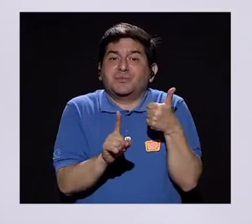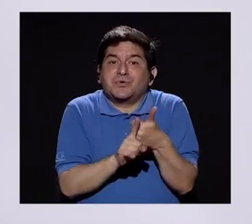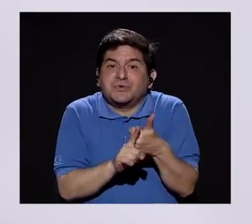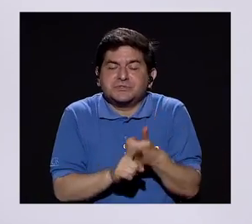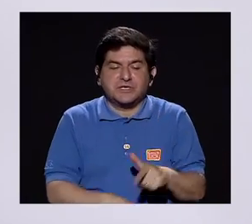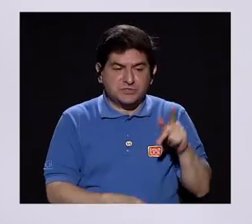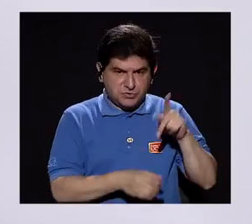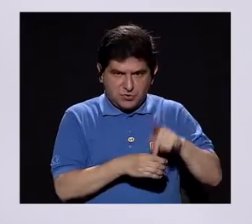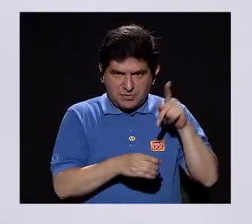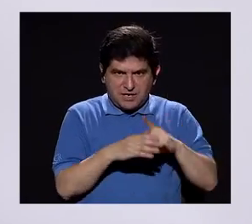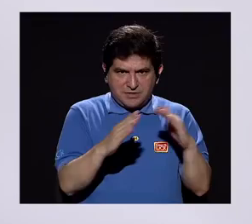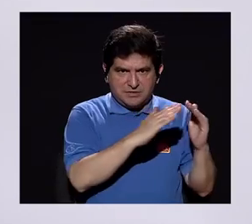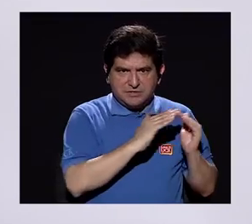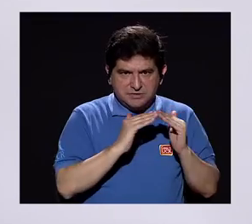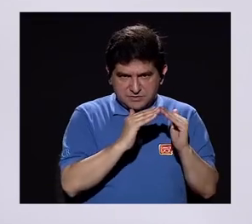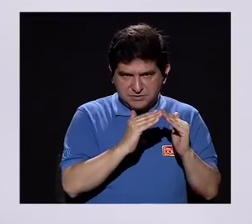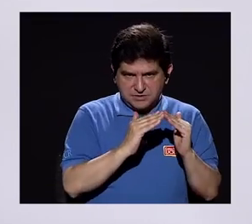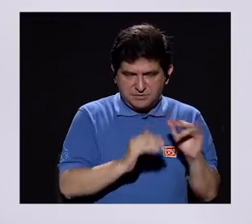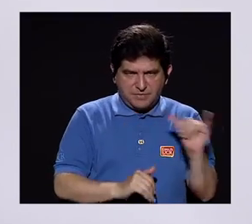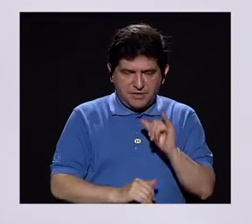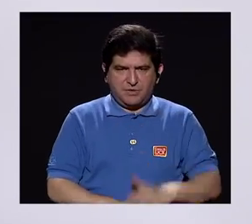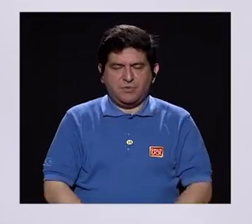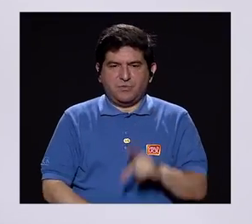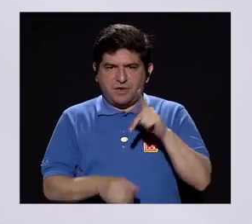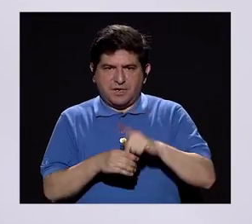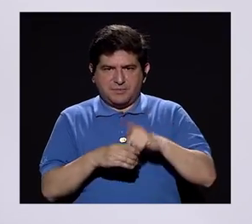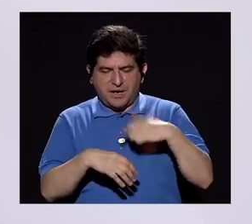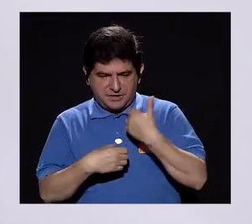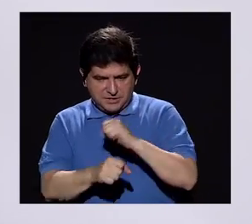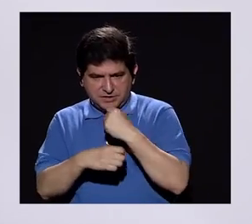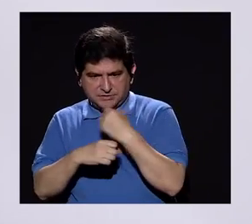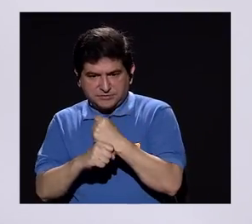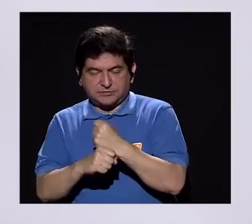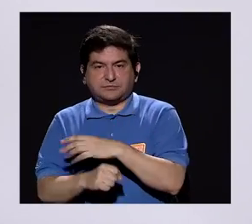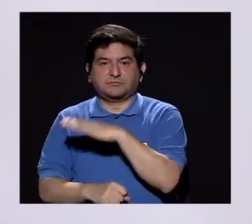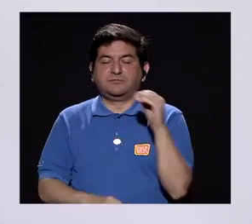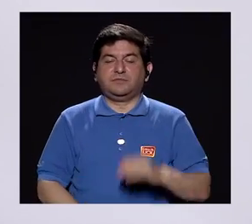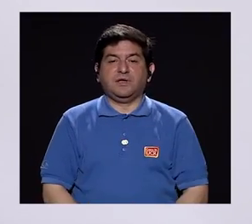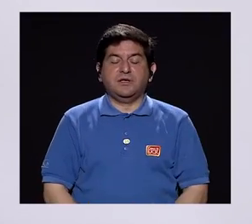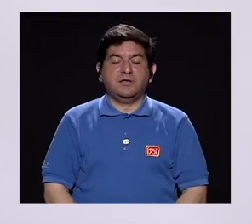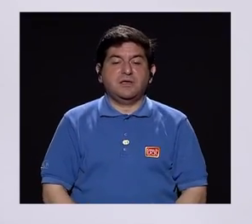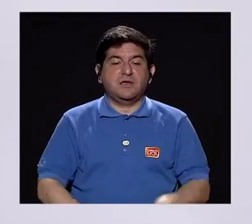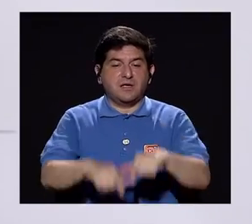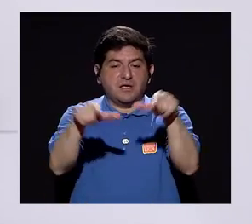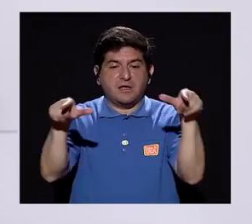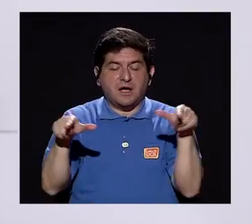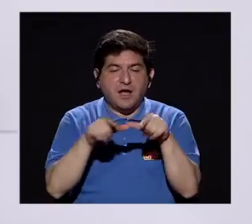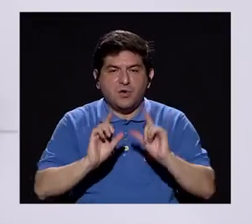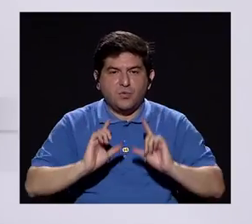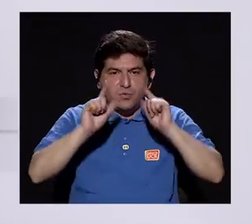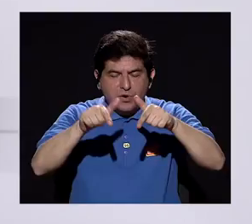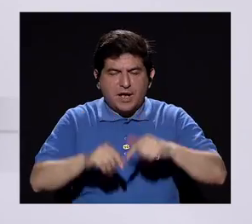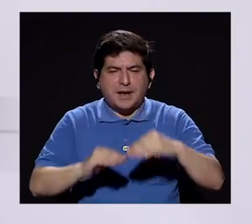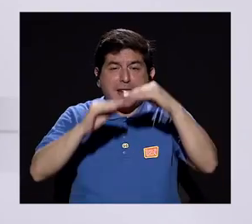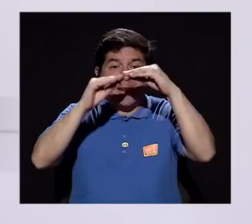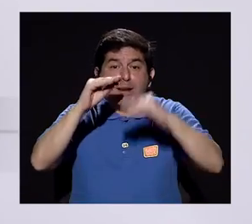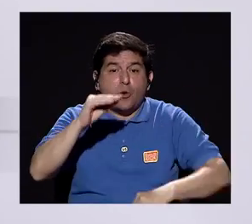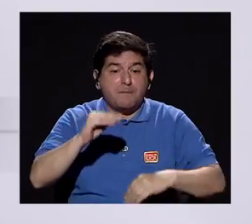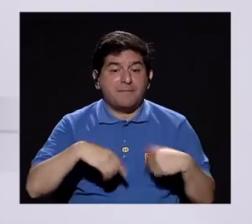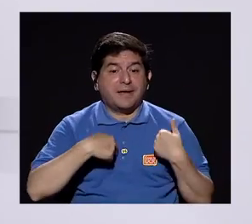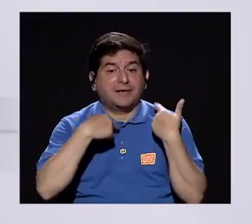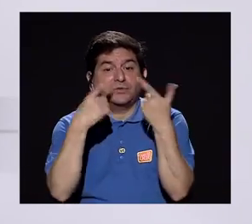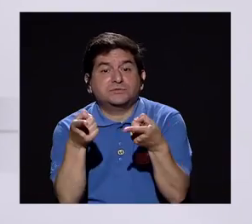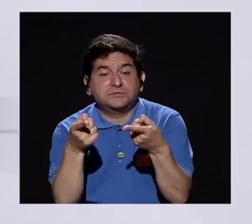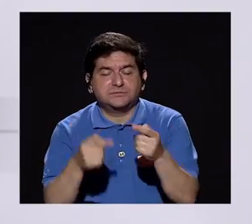donde tiene que haber participación comunitaria donde tiene que haber participación municipal y donde a los rellenos sanitarios llegue lo menos posible